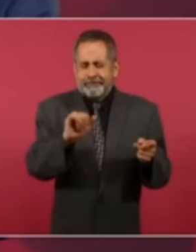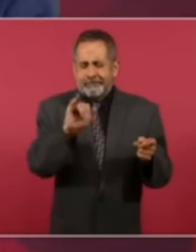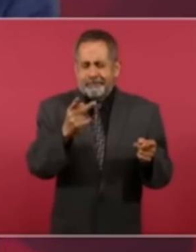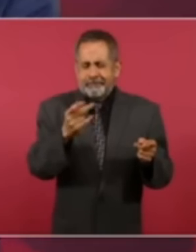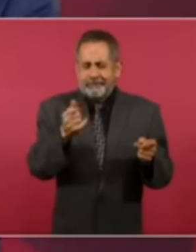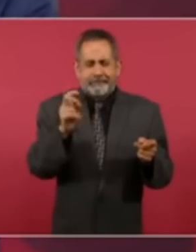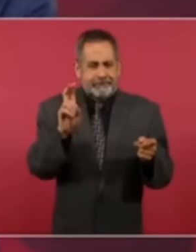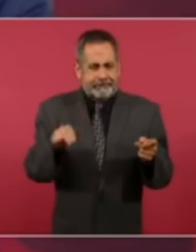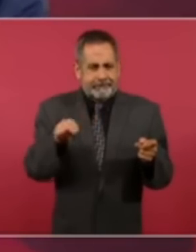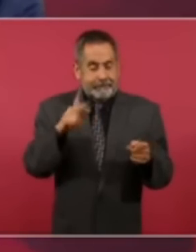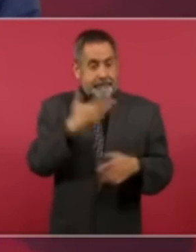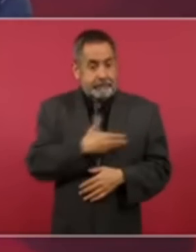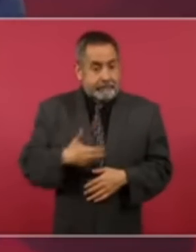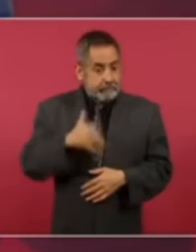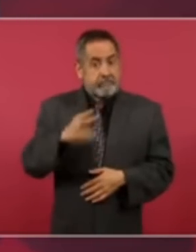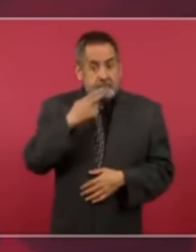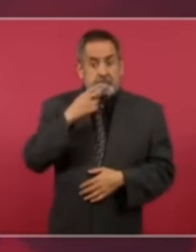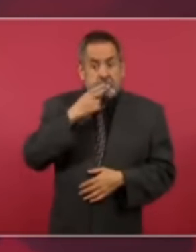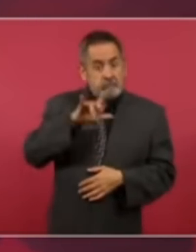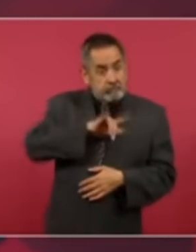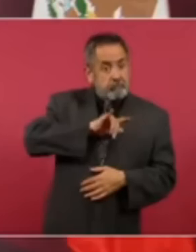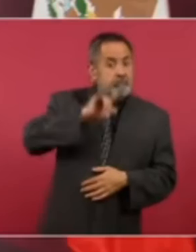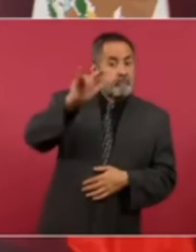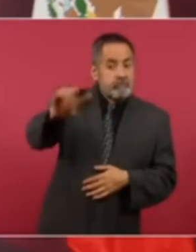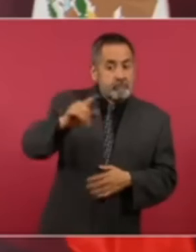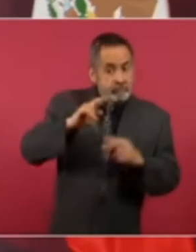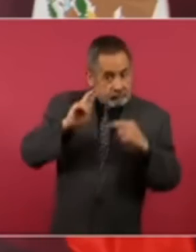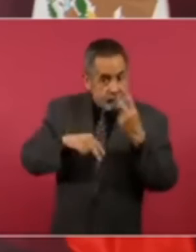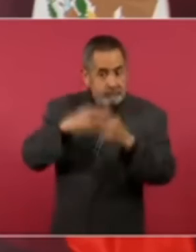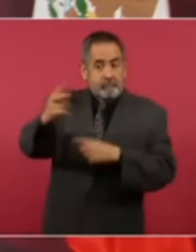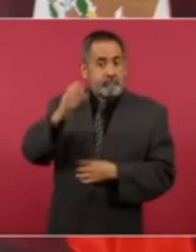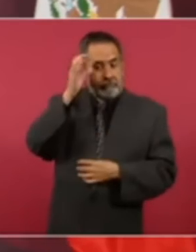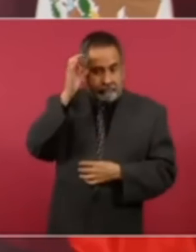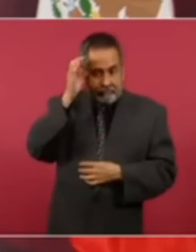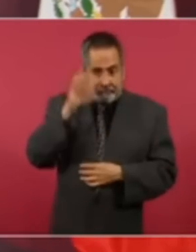Tayikistán, ya lo usó para ir a China.